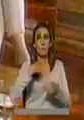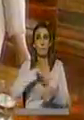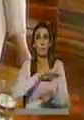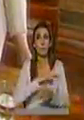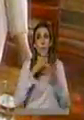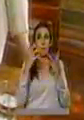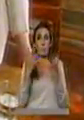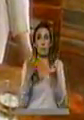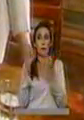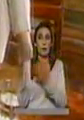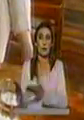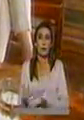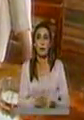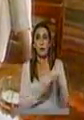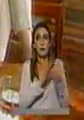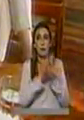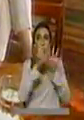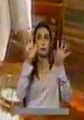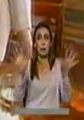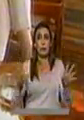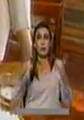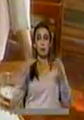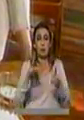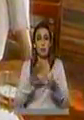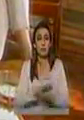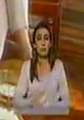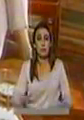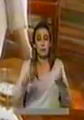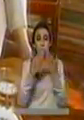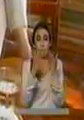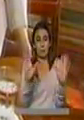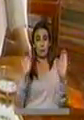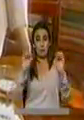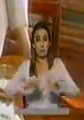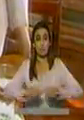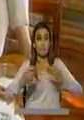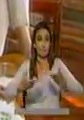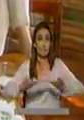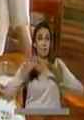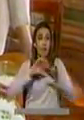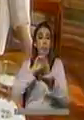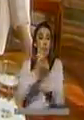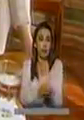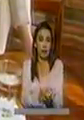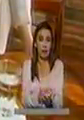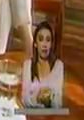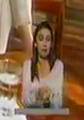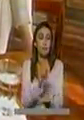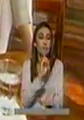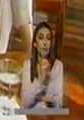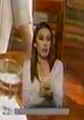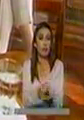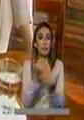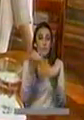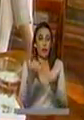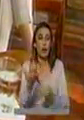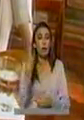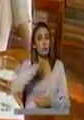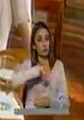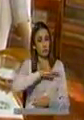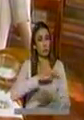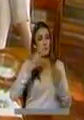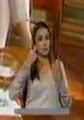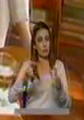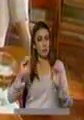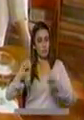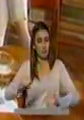que se abra al mundo y que se abra y que se decrete desde ahora mismo que nosotros deberíamos